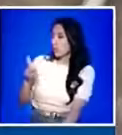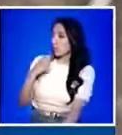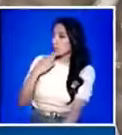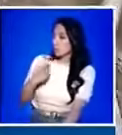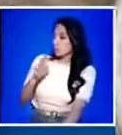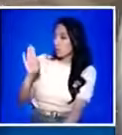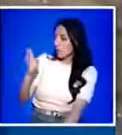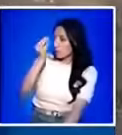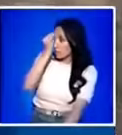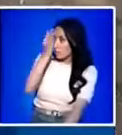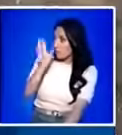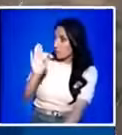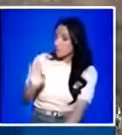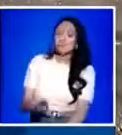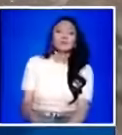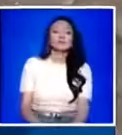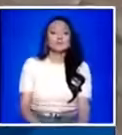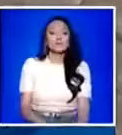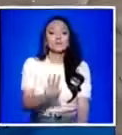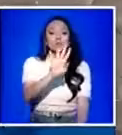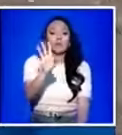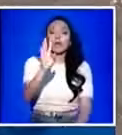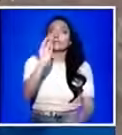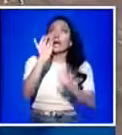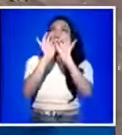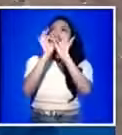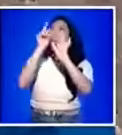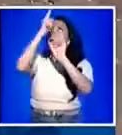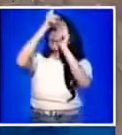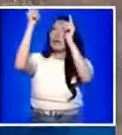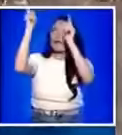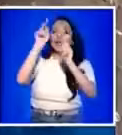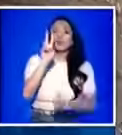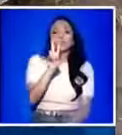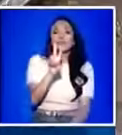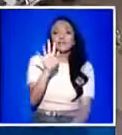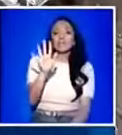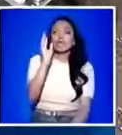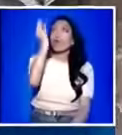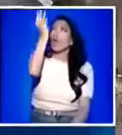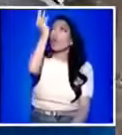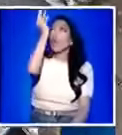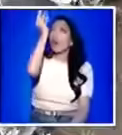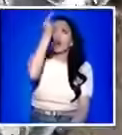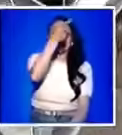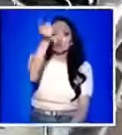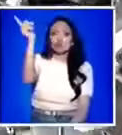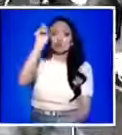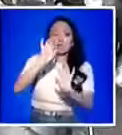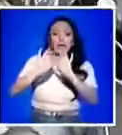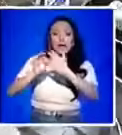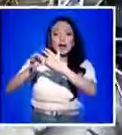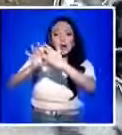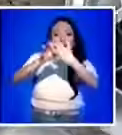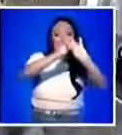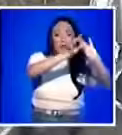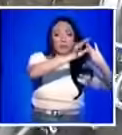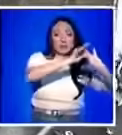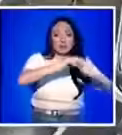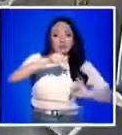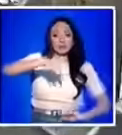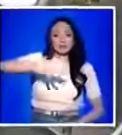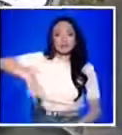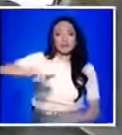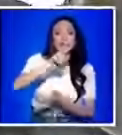por la información. Se hace la restitución, 25 luminarias al menos de aquí, en el Parque de los Enamorados, en el sector de la